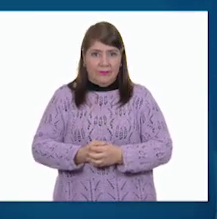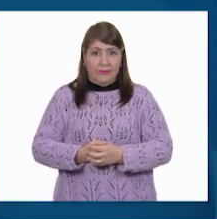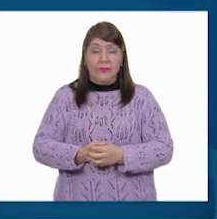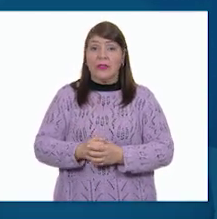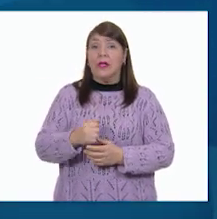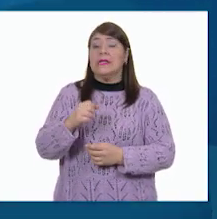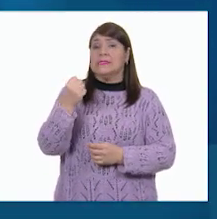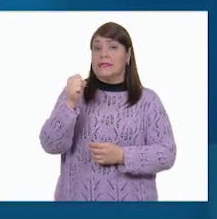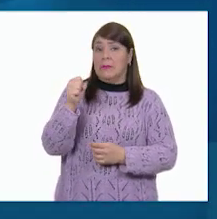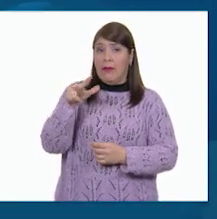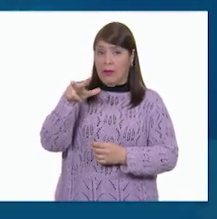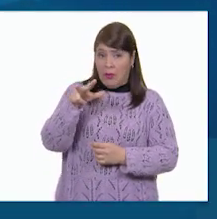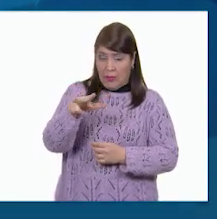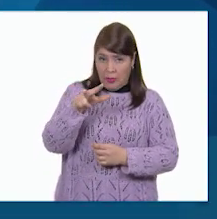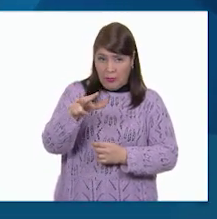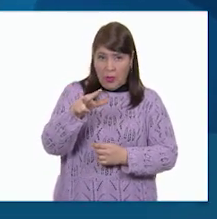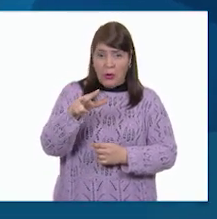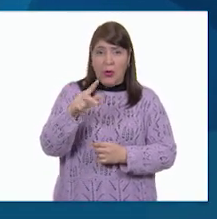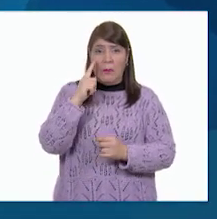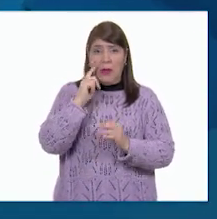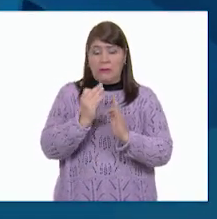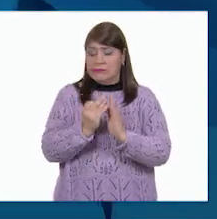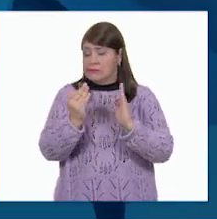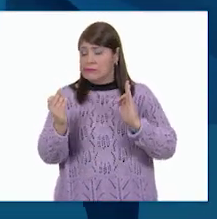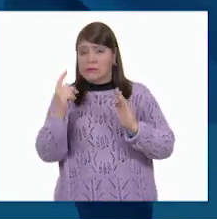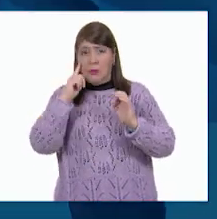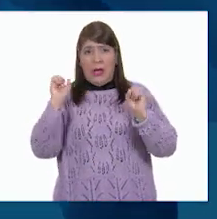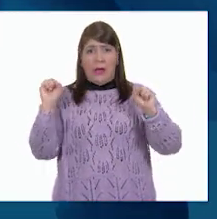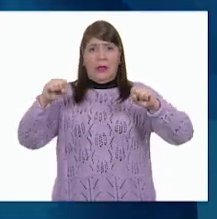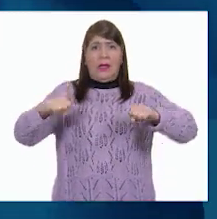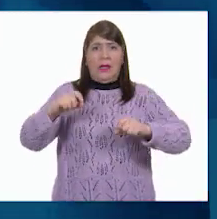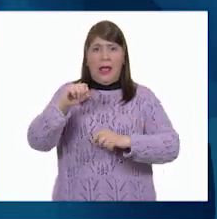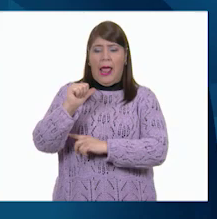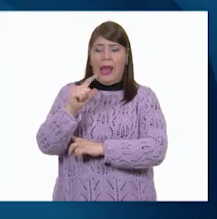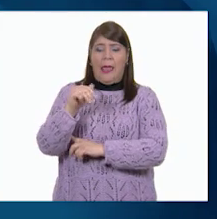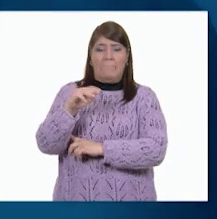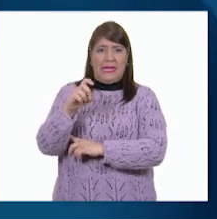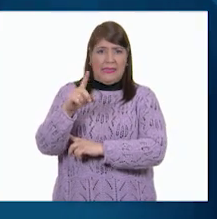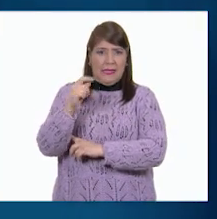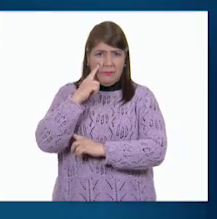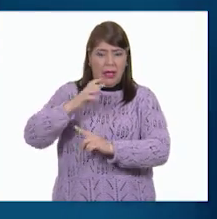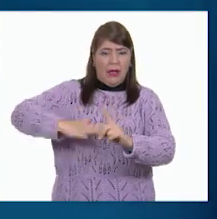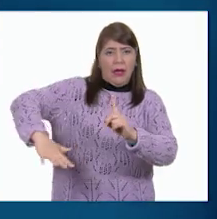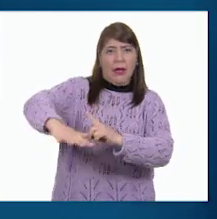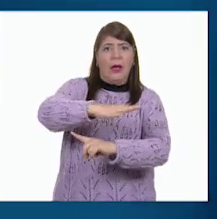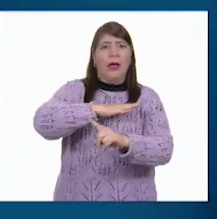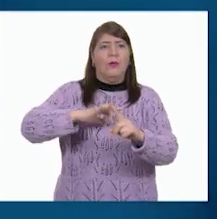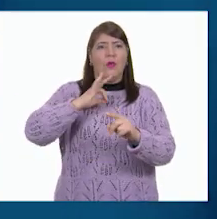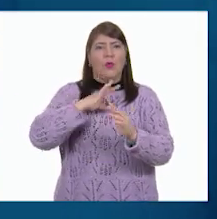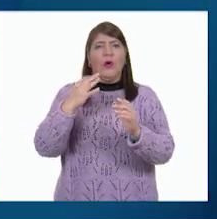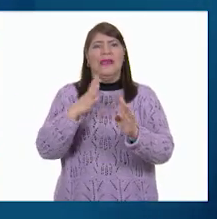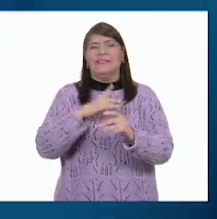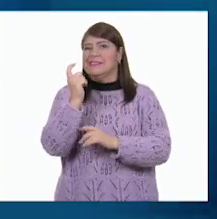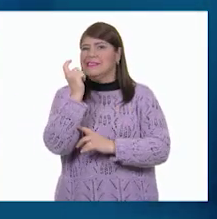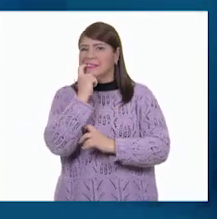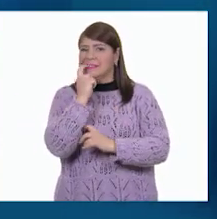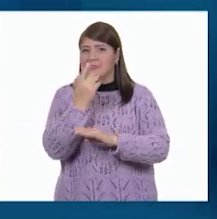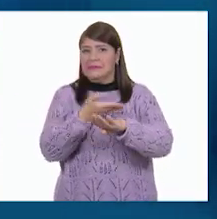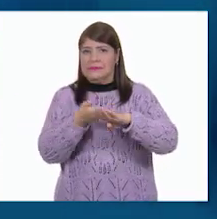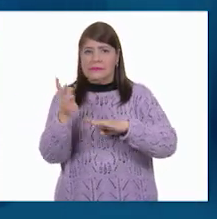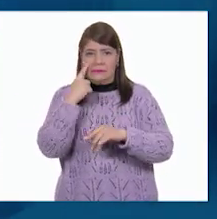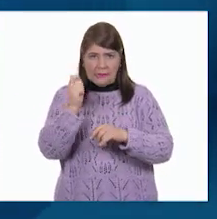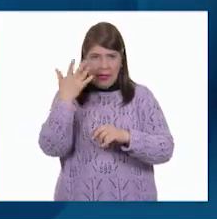El 18 de septiembre, en el costado sur de la Alameda, fue inaugurado el soberbio monumento de mármol, así como se le